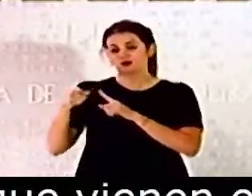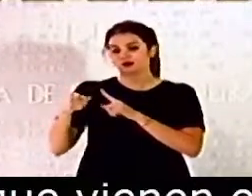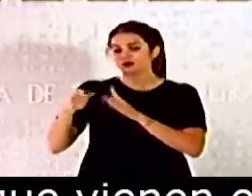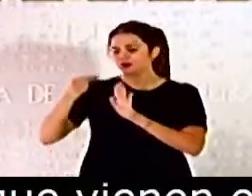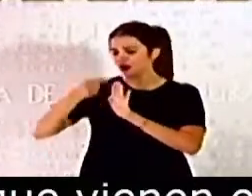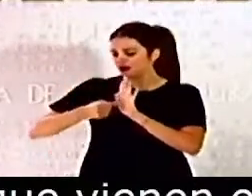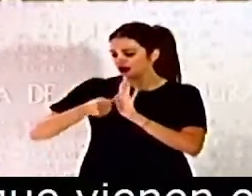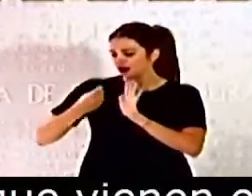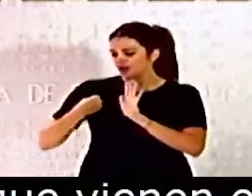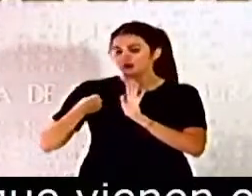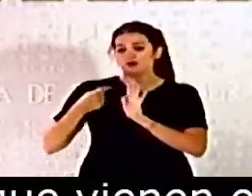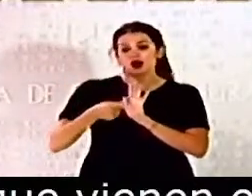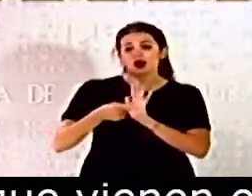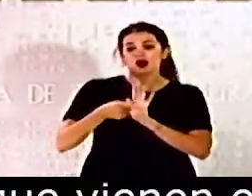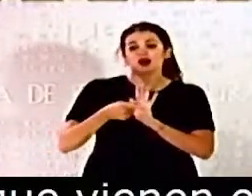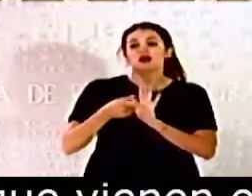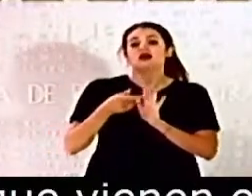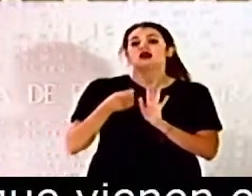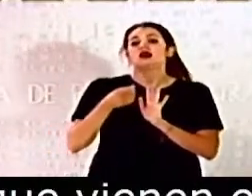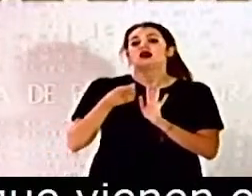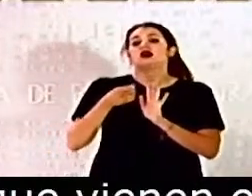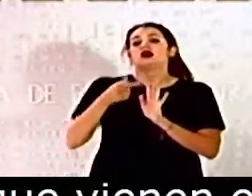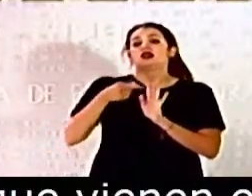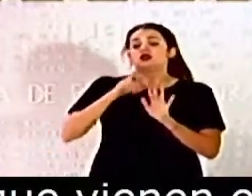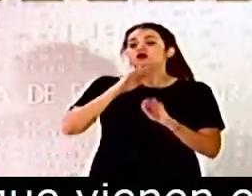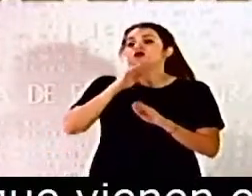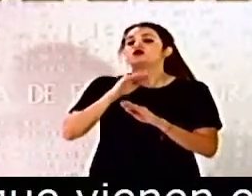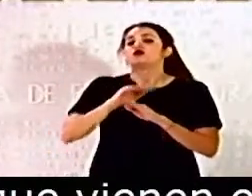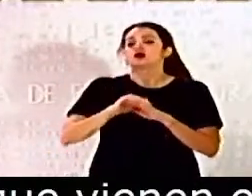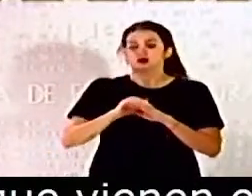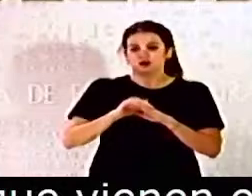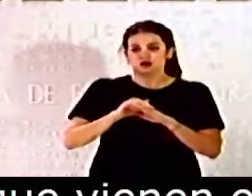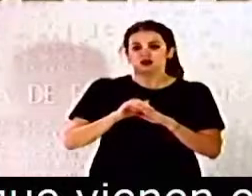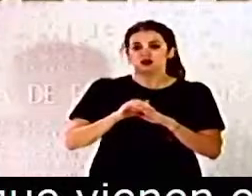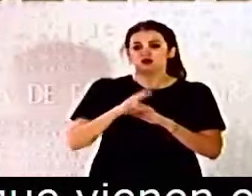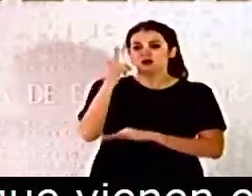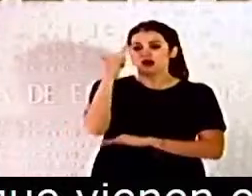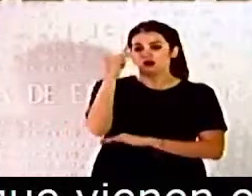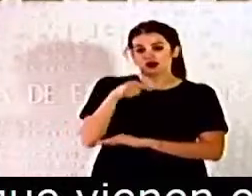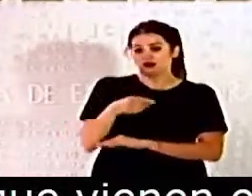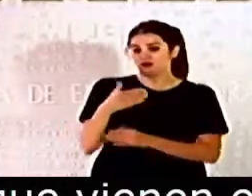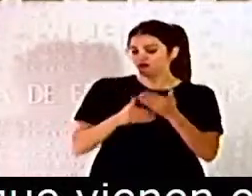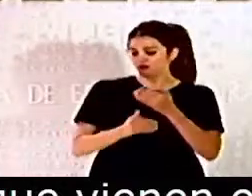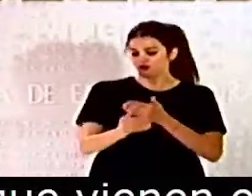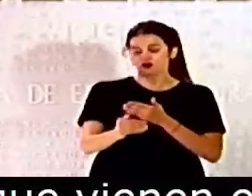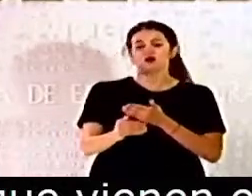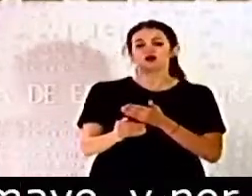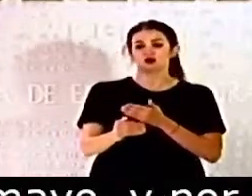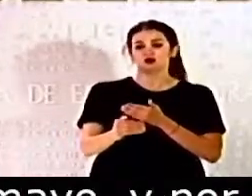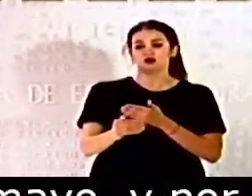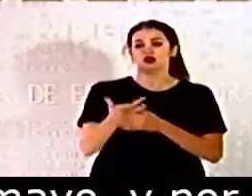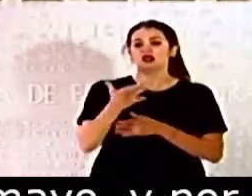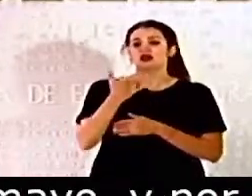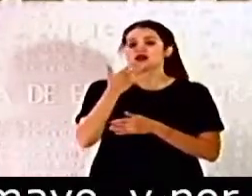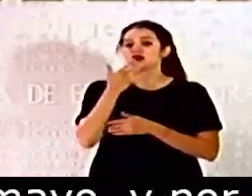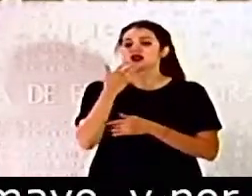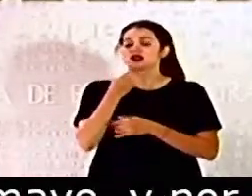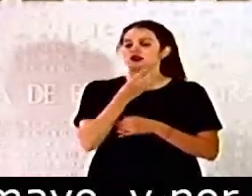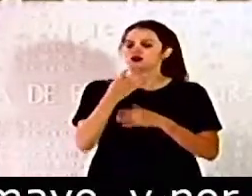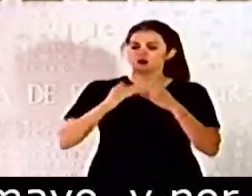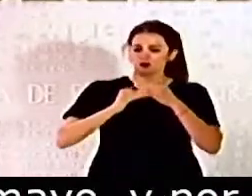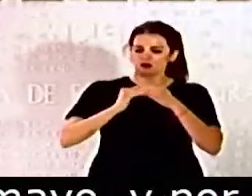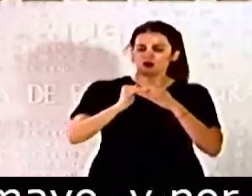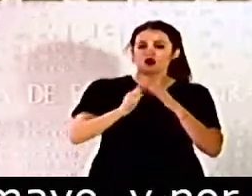y, por lo tanto, esto se cumple el viernes. Si se ha mantenido esa cifra,